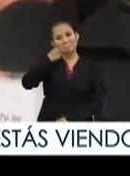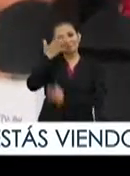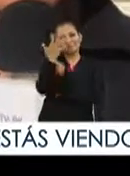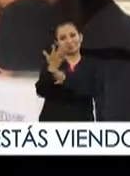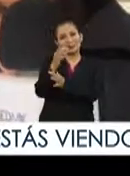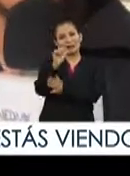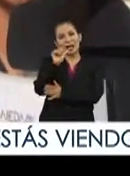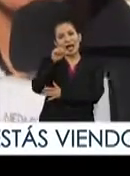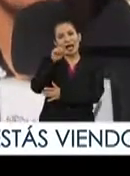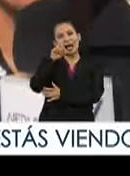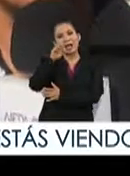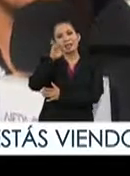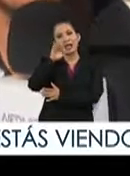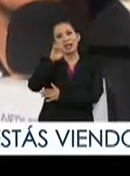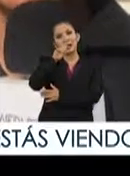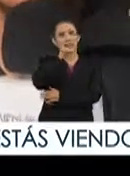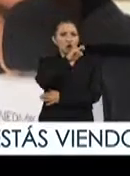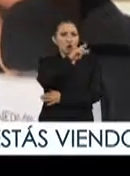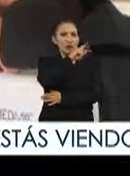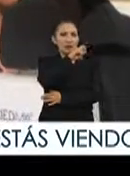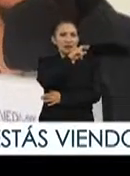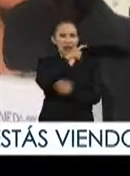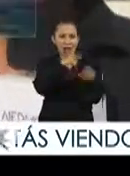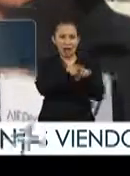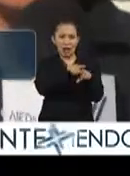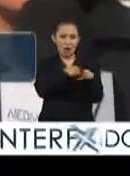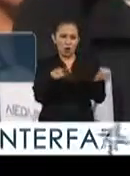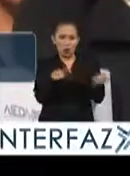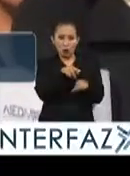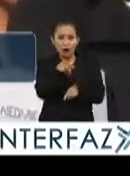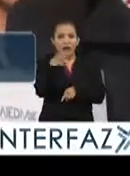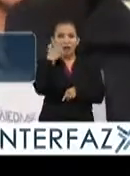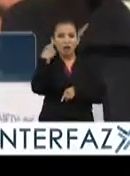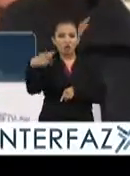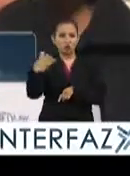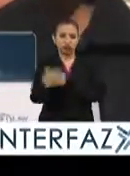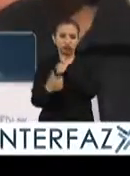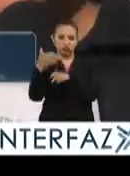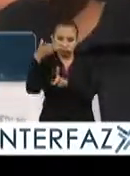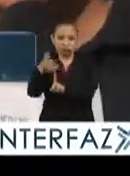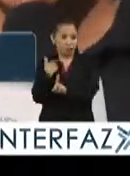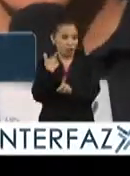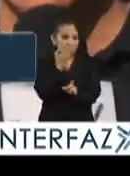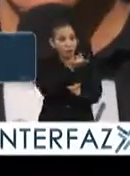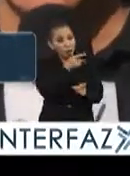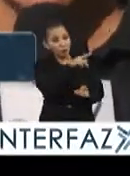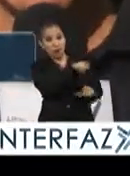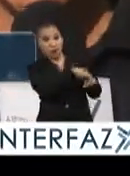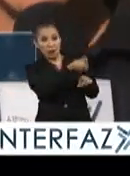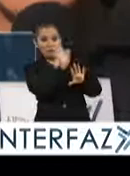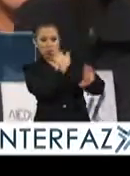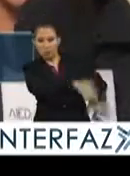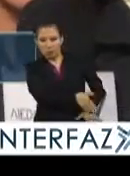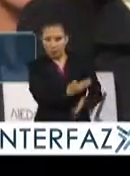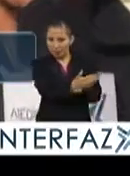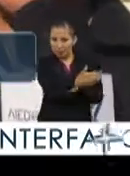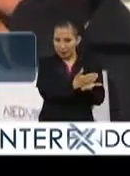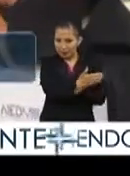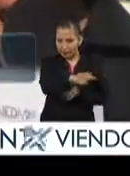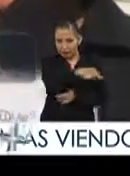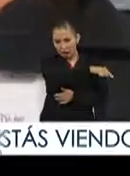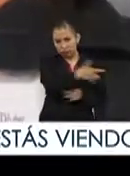palabras de Adrián Rivera, hermano de Luis Rivera, quien quiere hacer, por supuesto, su propia carrera y no quiere vivir a la sombra del hermano, que